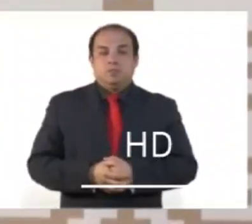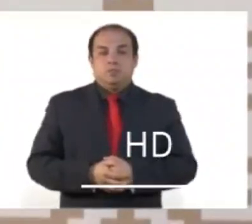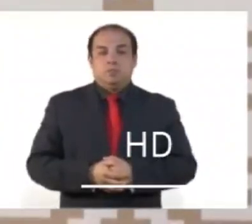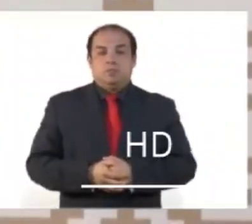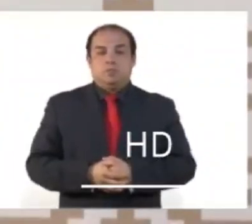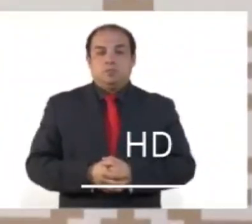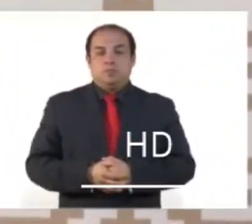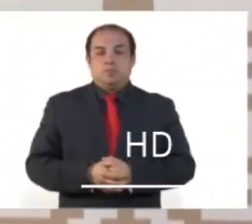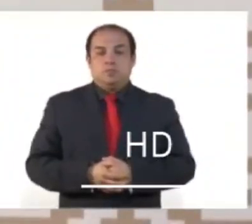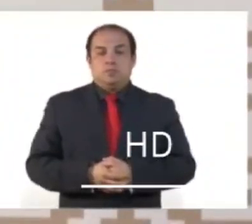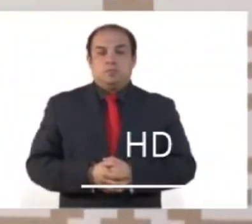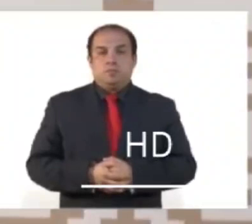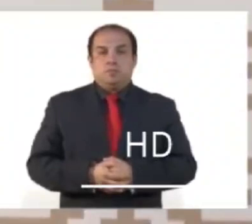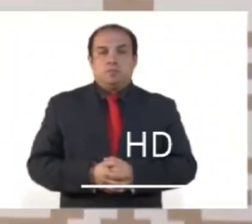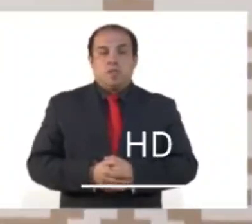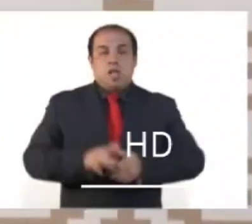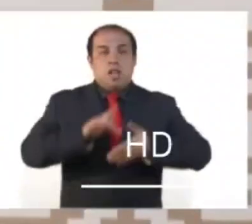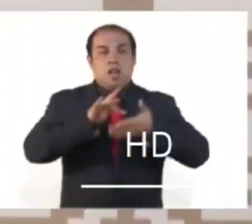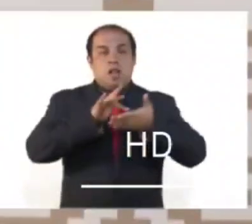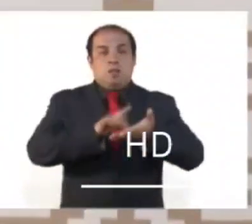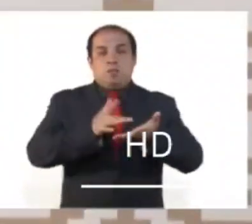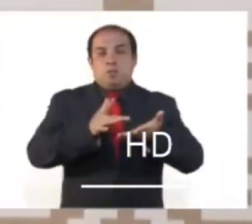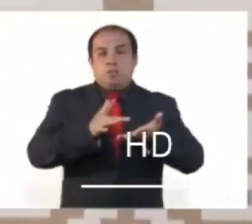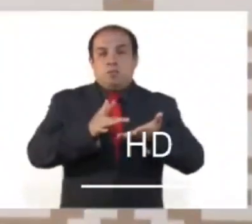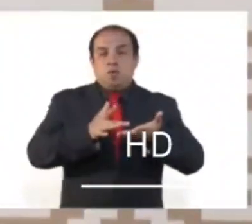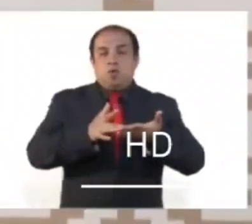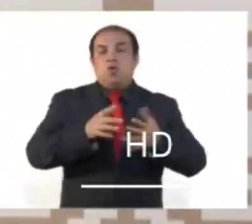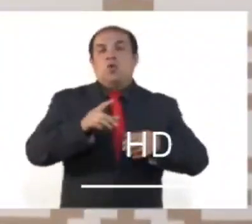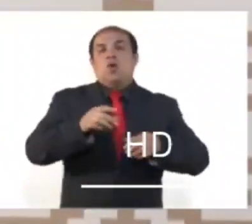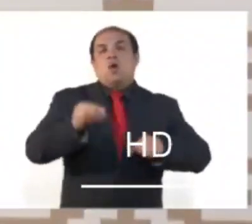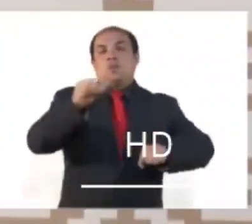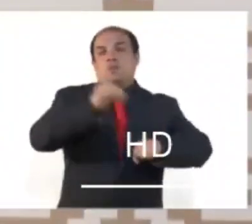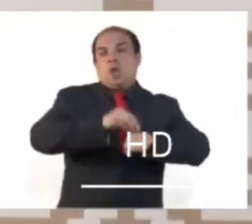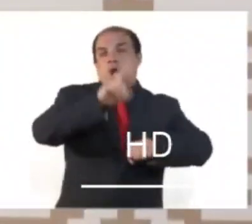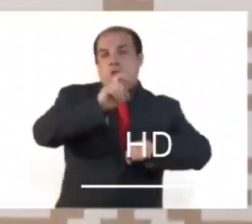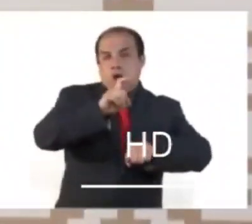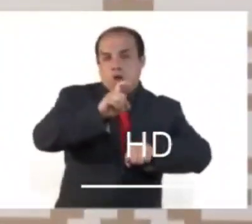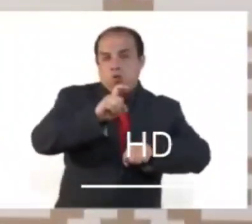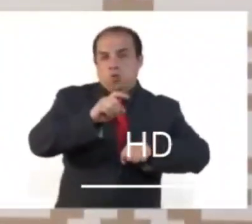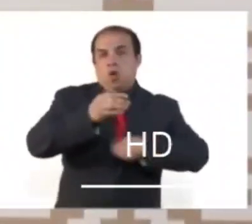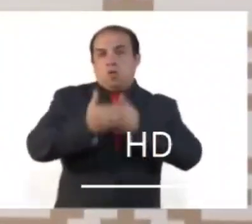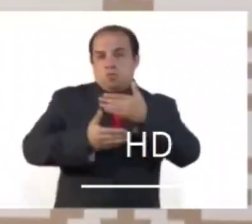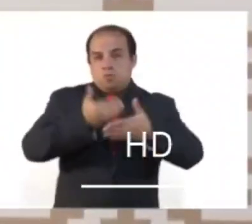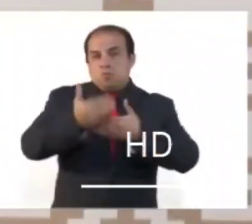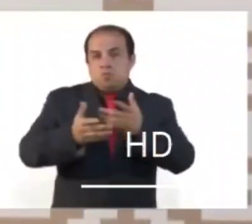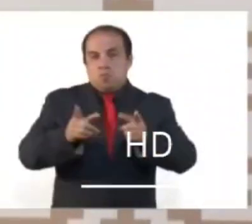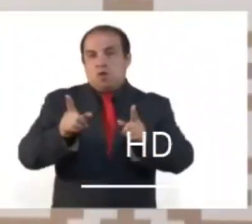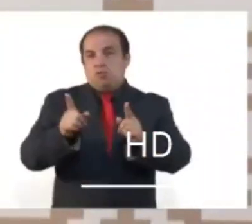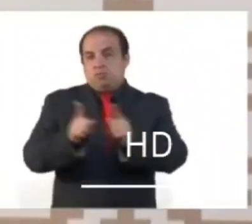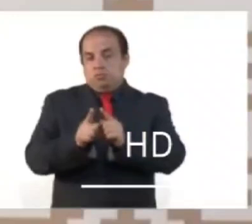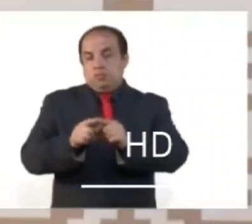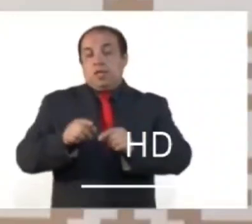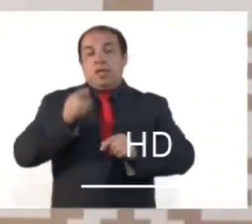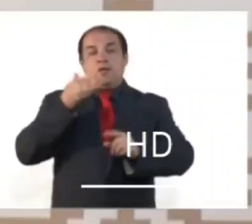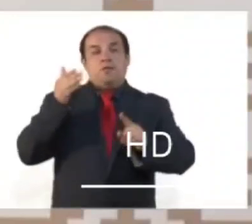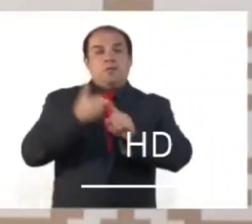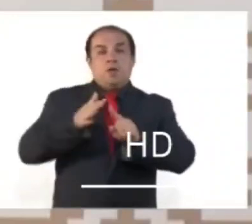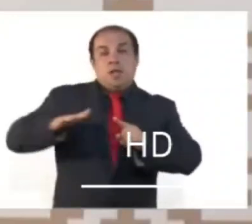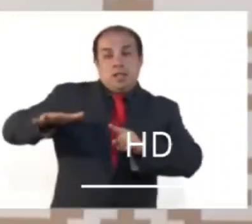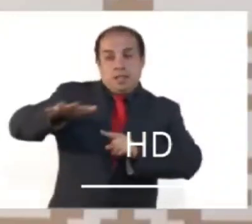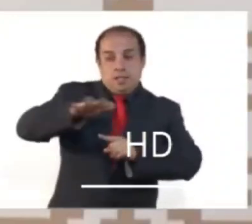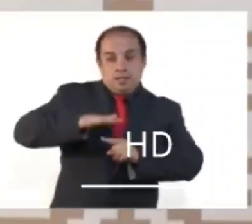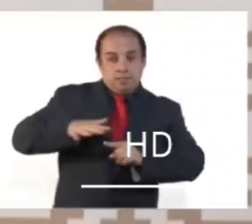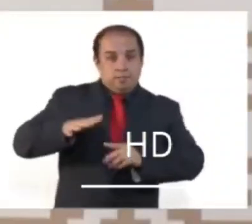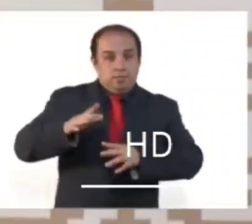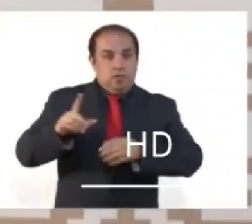hicimos cambios en el proceso de factibilidades hidráulicas e instalación de agua para que en las zonas que no